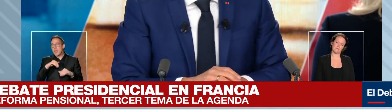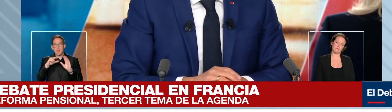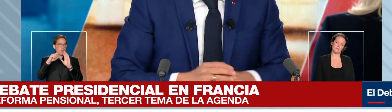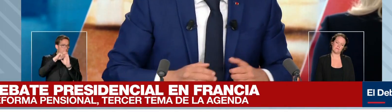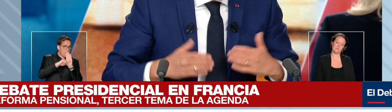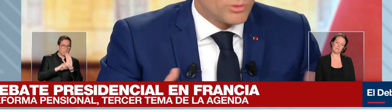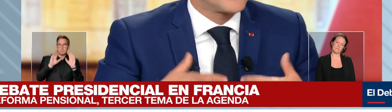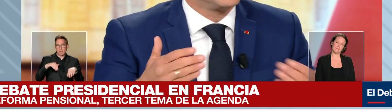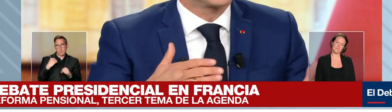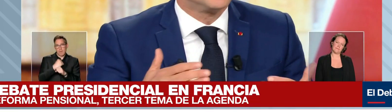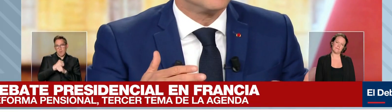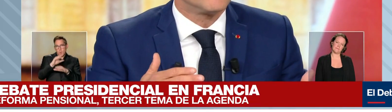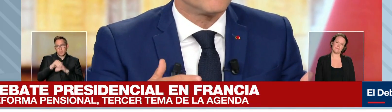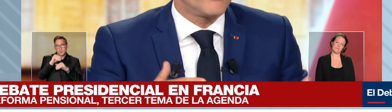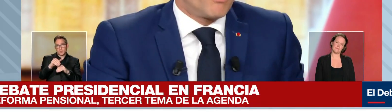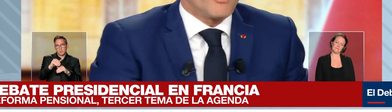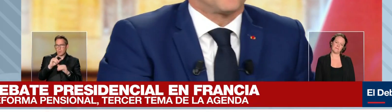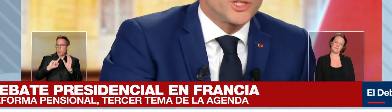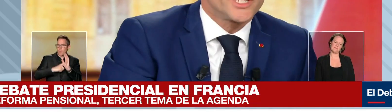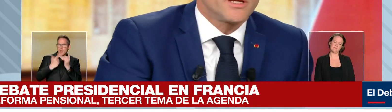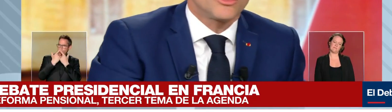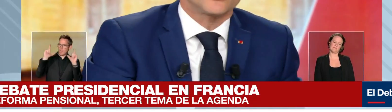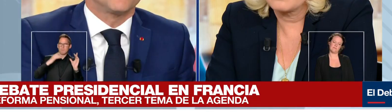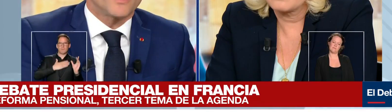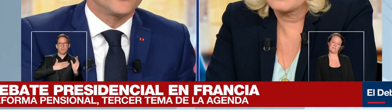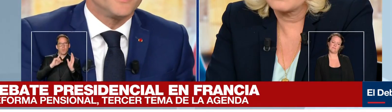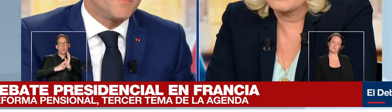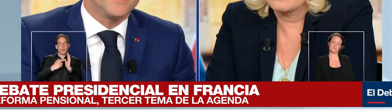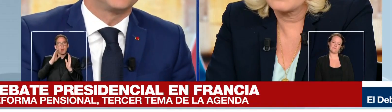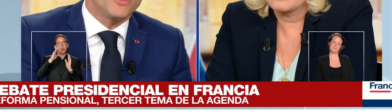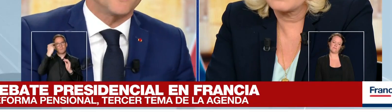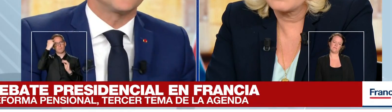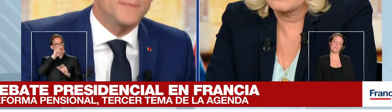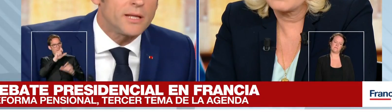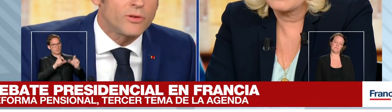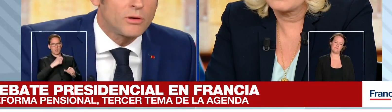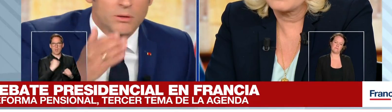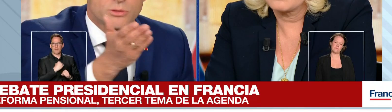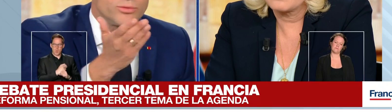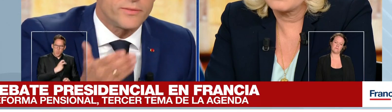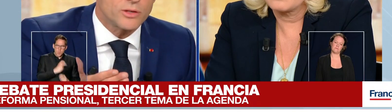que están en nuestro sector. Bueno, entonces se necesita libertad. Hay que poder proteger a aquellos que tienen